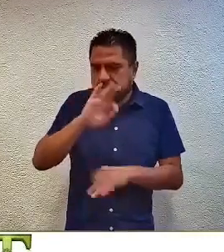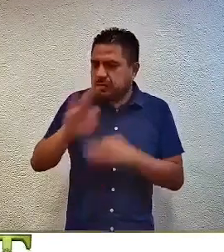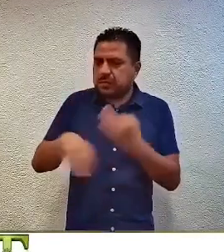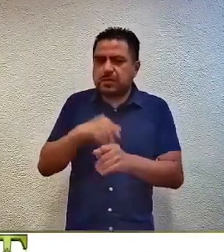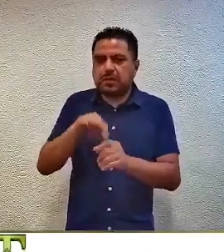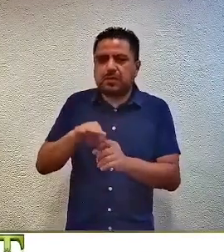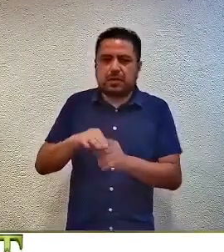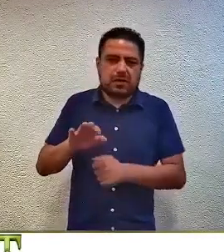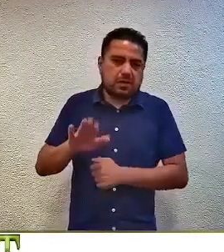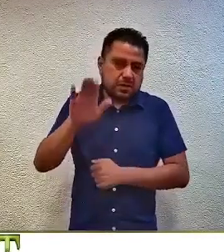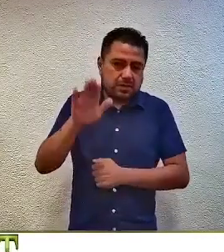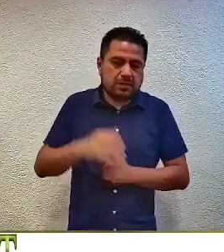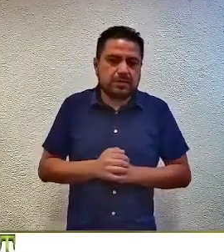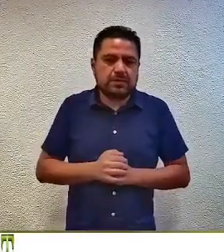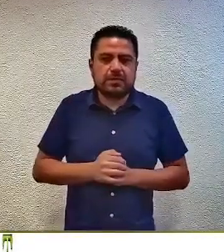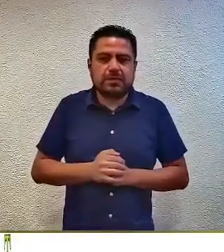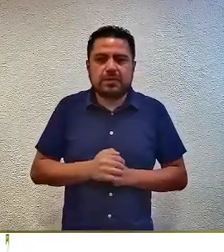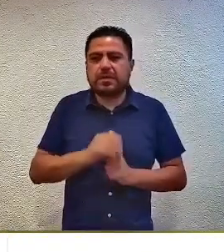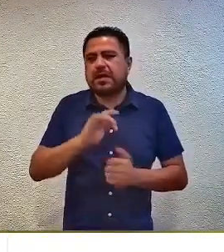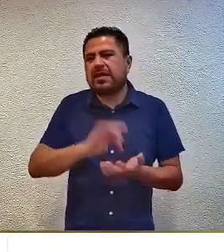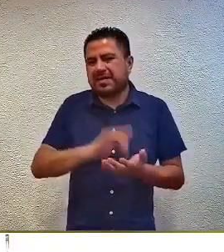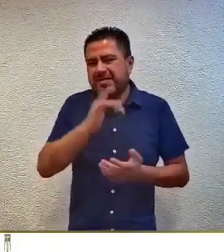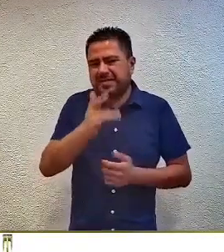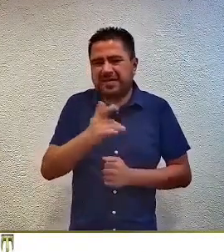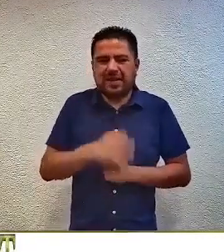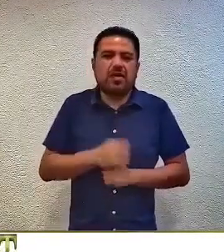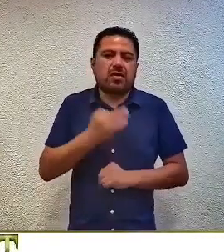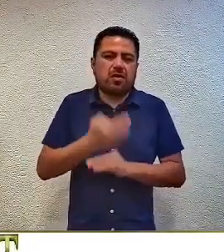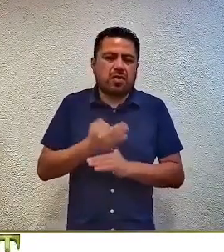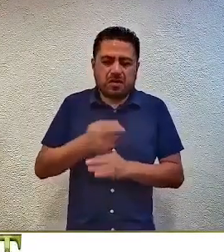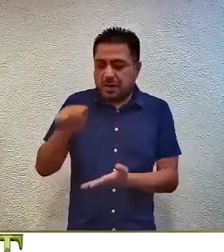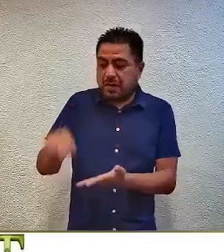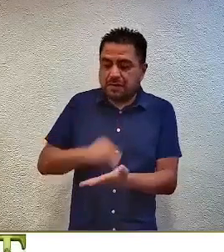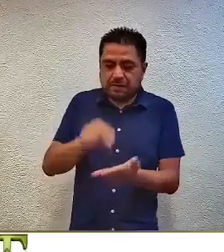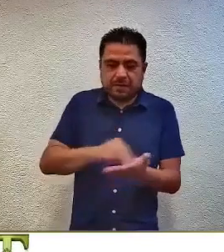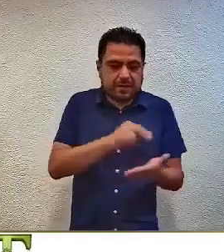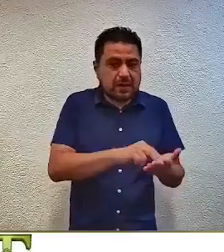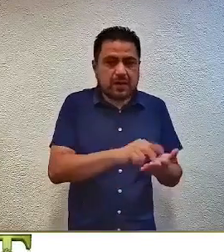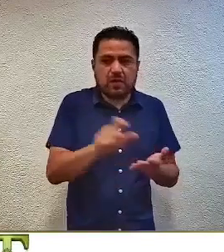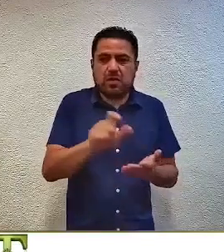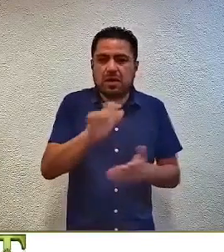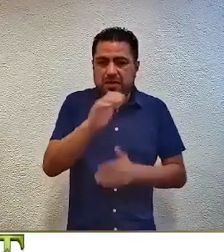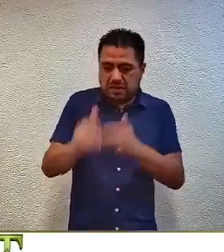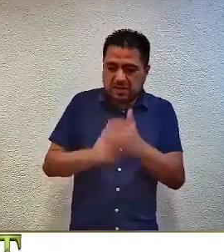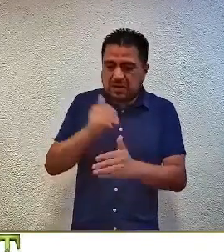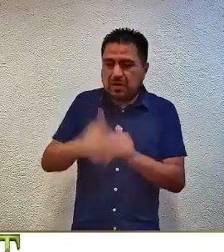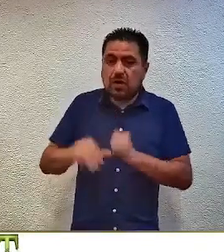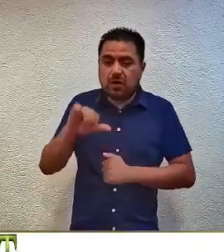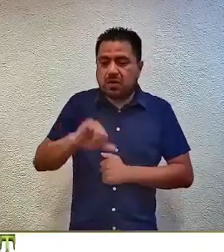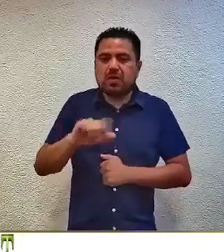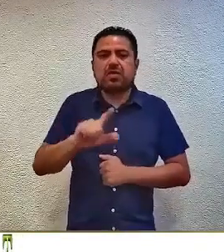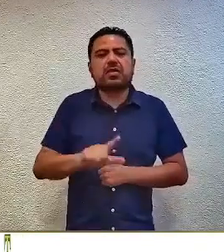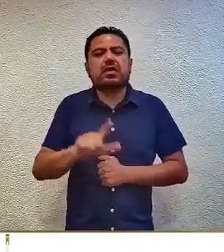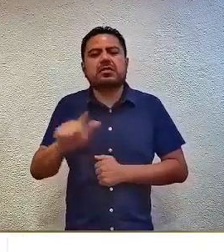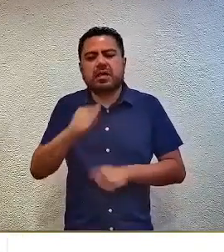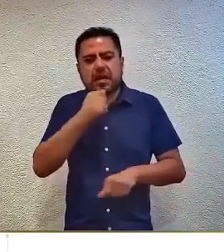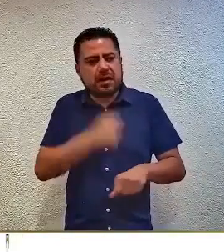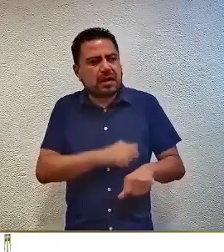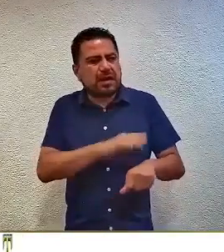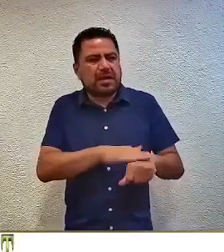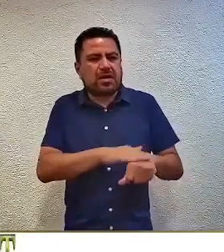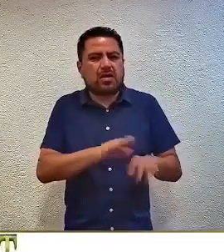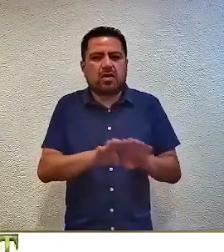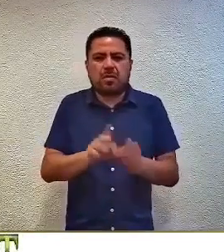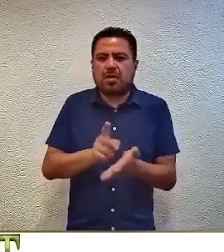votos. Gracias, secretario. Sírvase recabar las firmas a la conclusión de la presente sesión y en consecuencia notificarlo como en